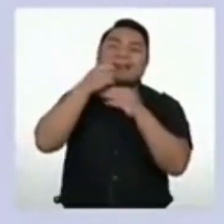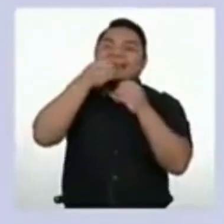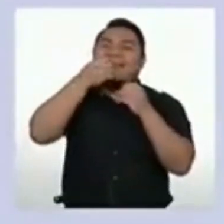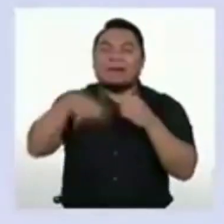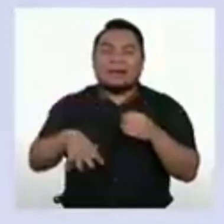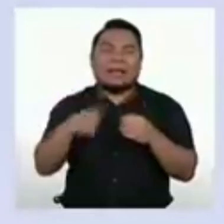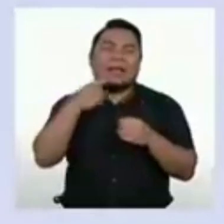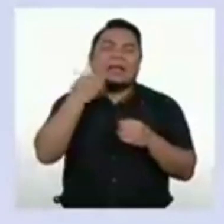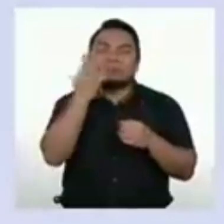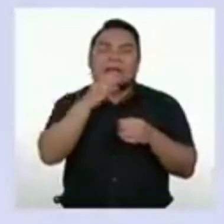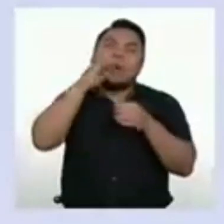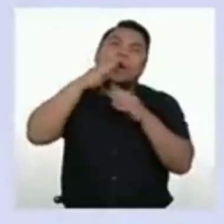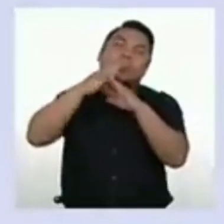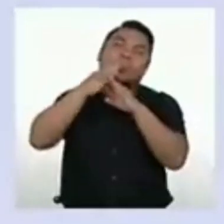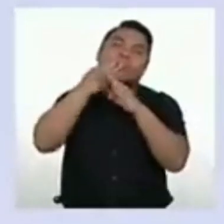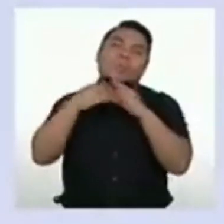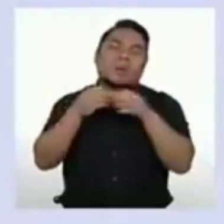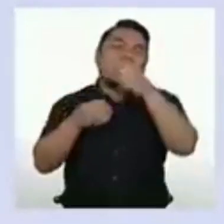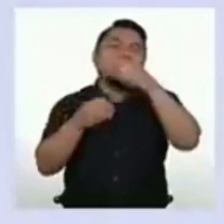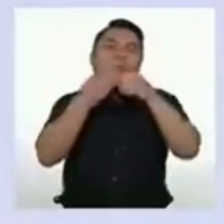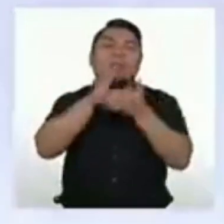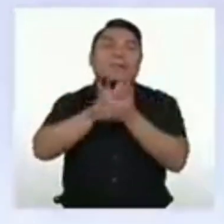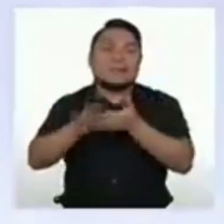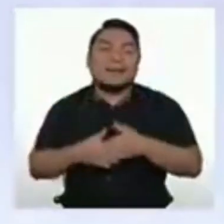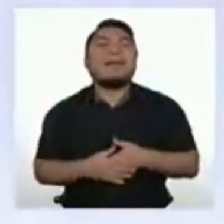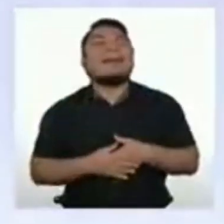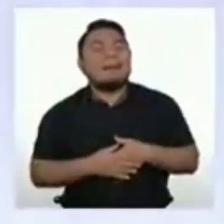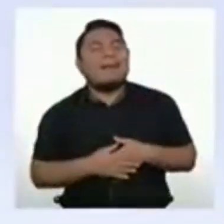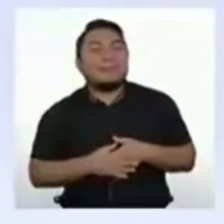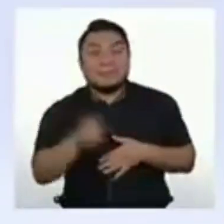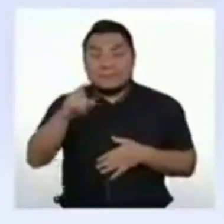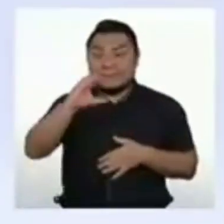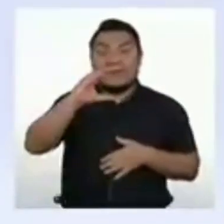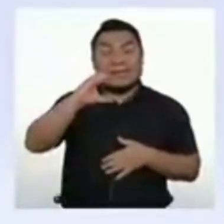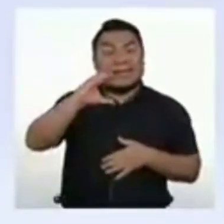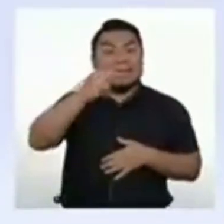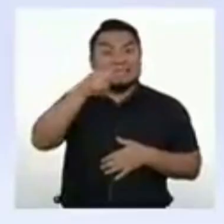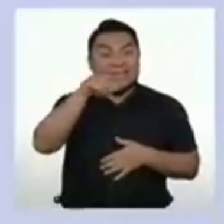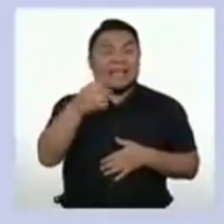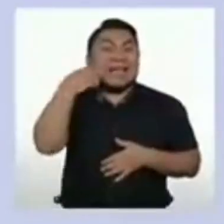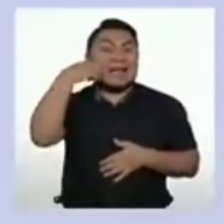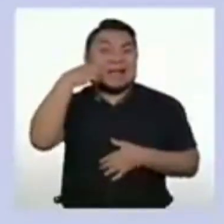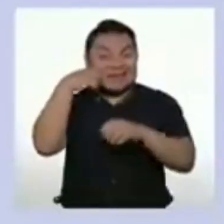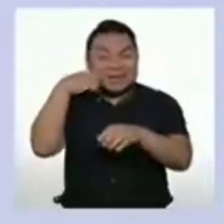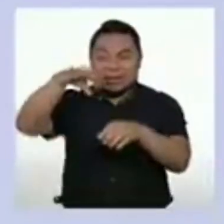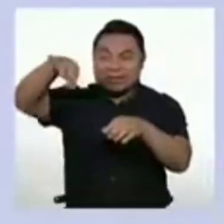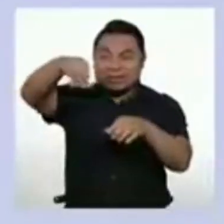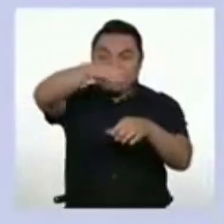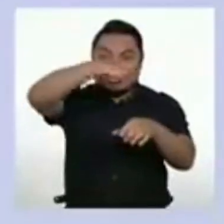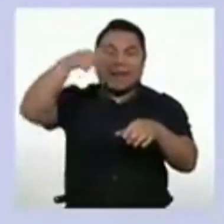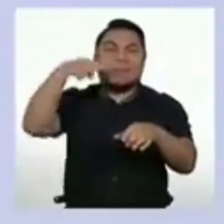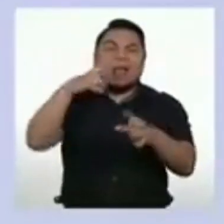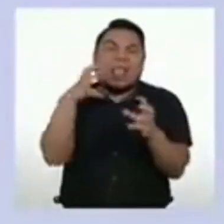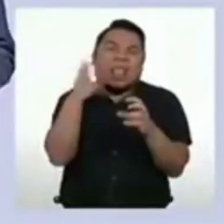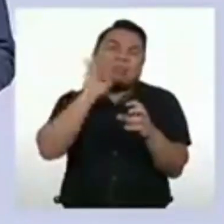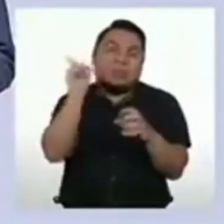se infecte. Ah, entonces para la producción del charqui, la sal ayuda a que la carne no se malogre. En el caso de la